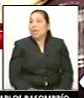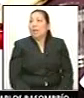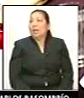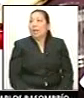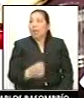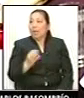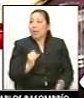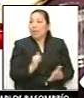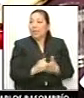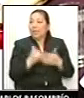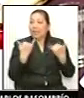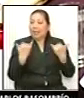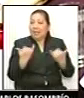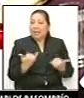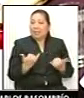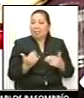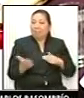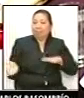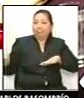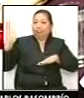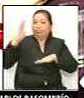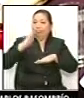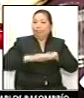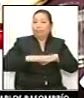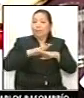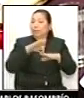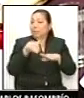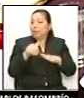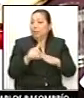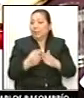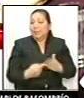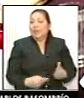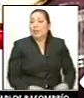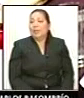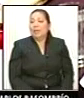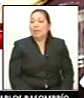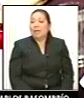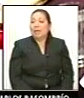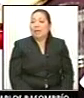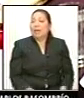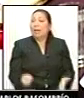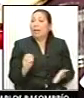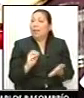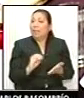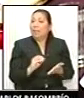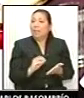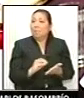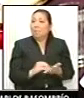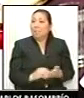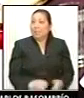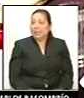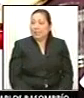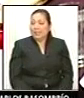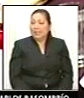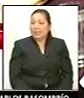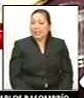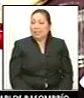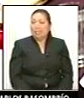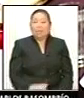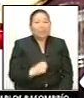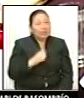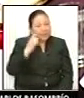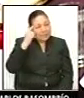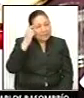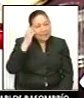creo que eso está por encima de todas las consideraciones. Además, termino recto. Además, yo no